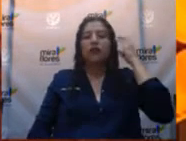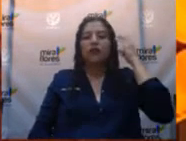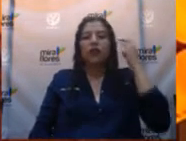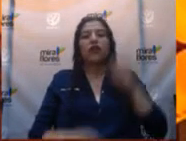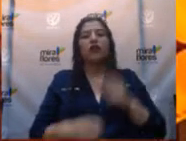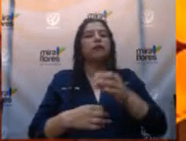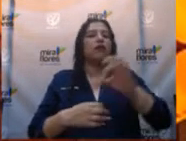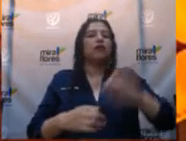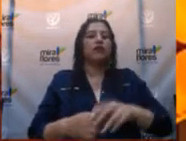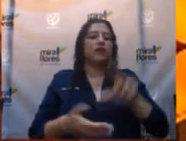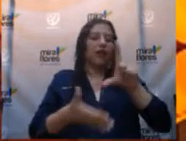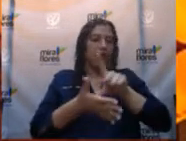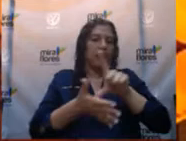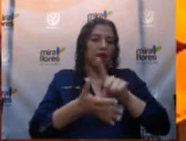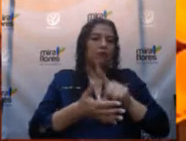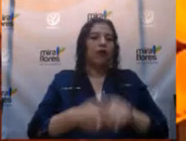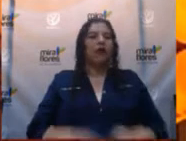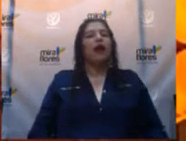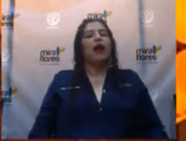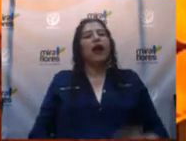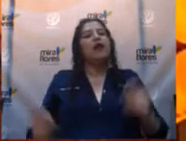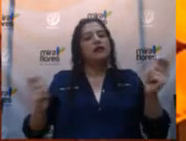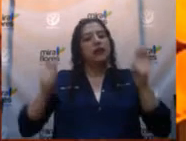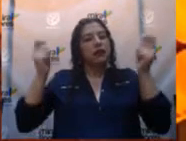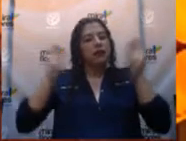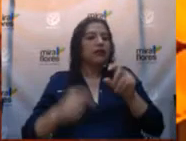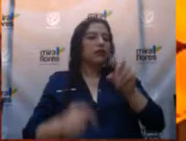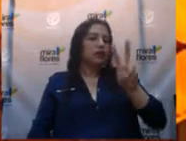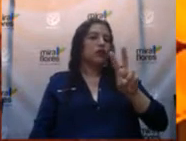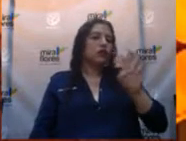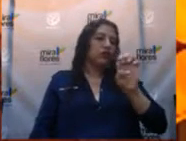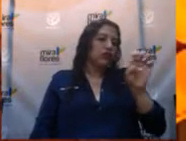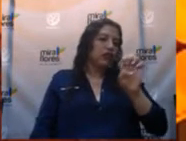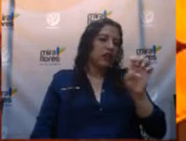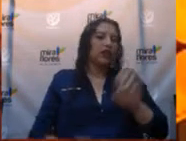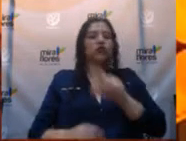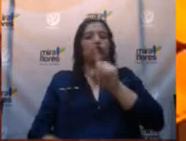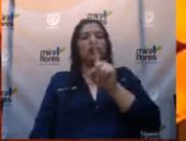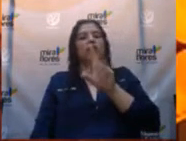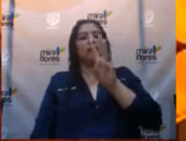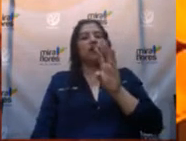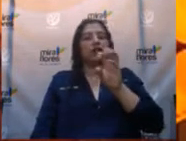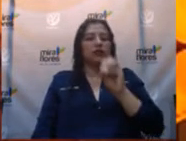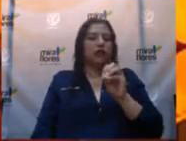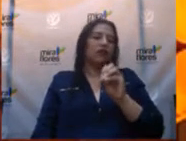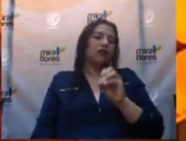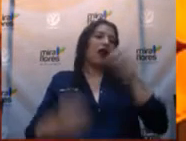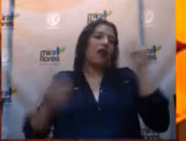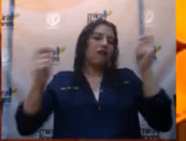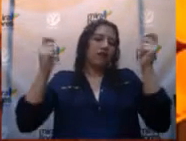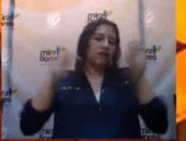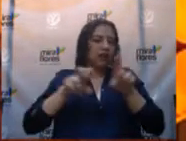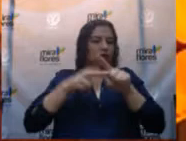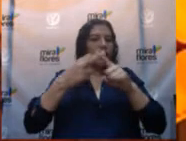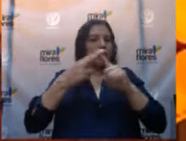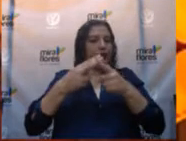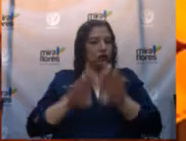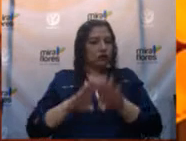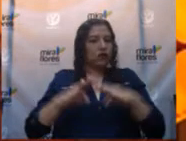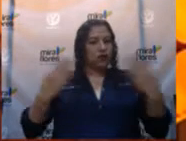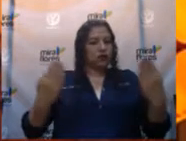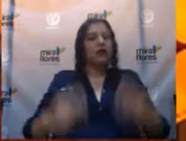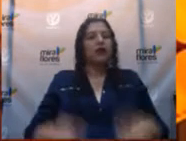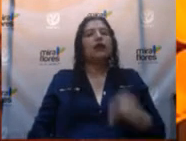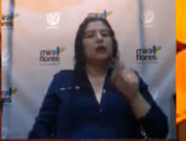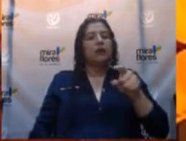Lima, al conmemorarse el 2 de enero de 2017, su 160º aniversario de creación. Transcribir